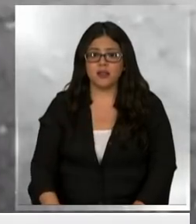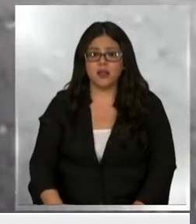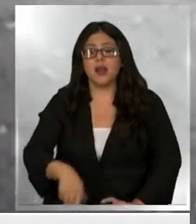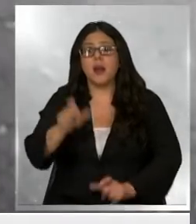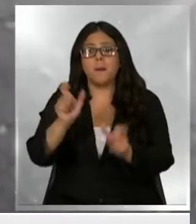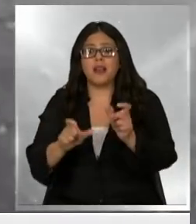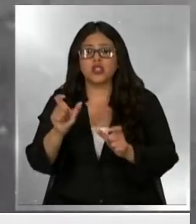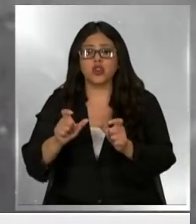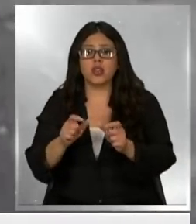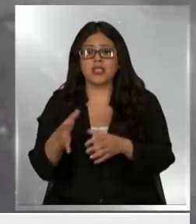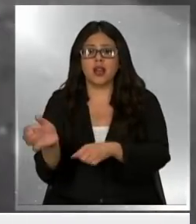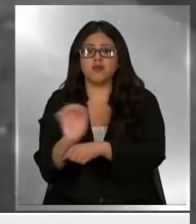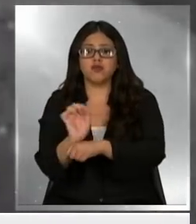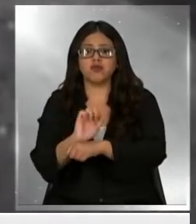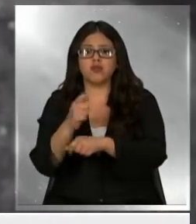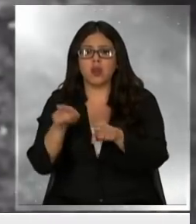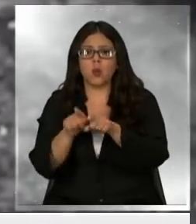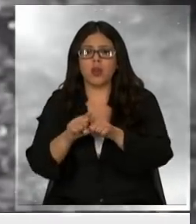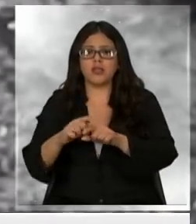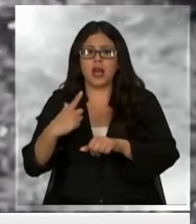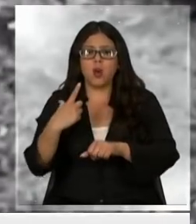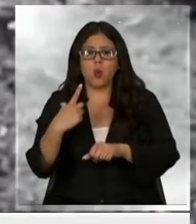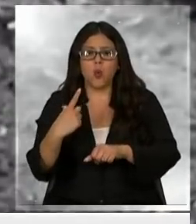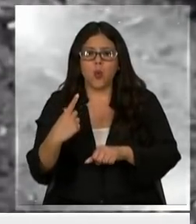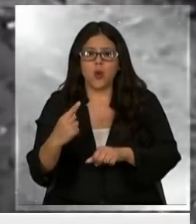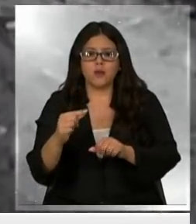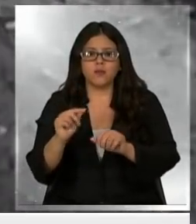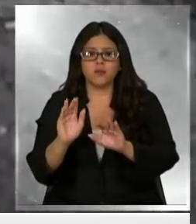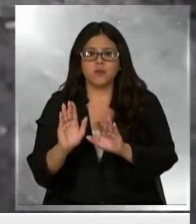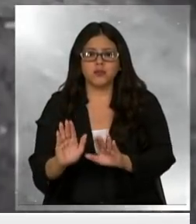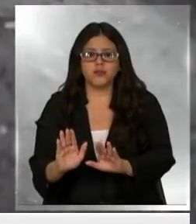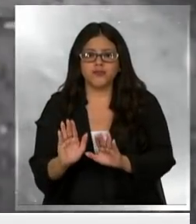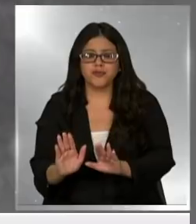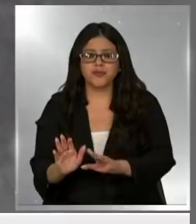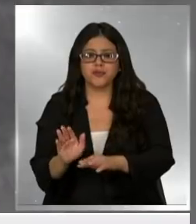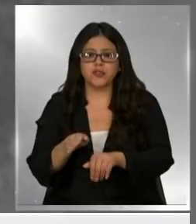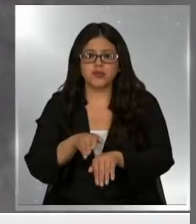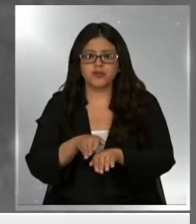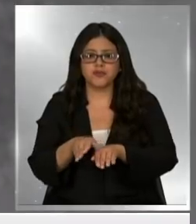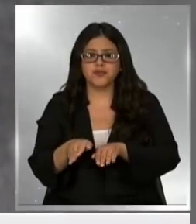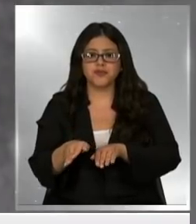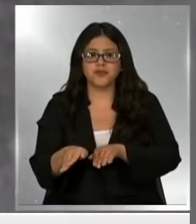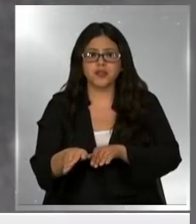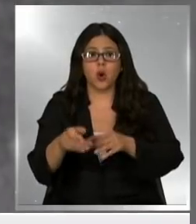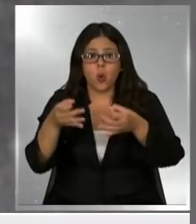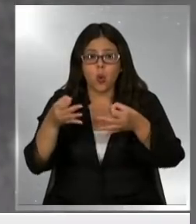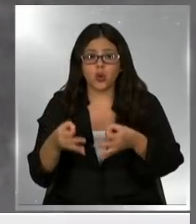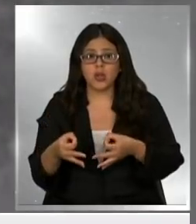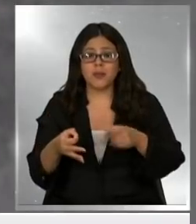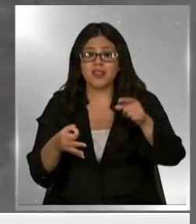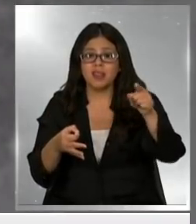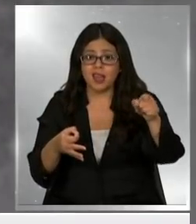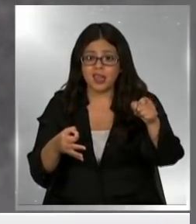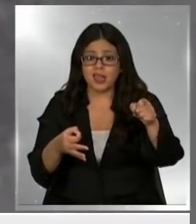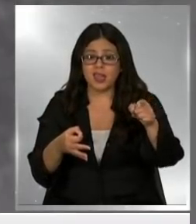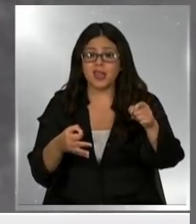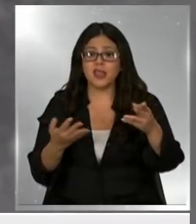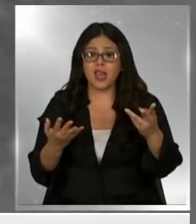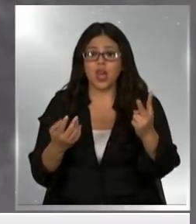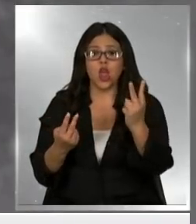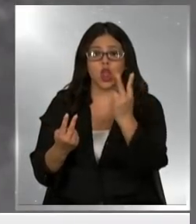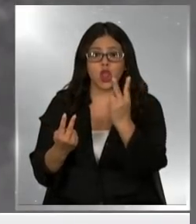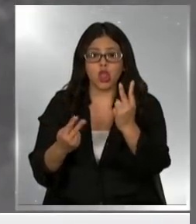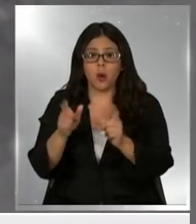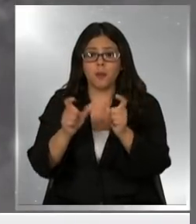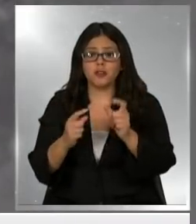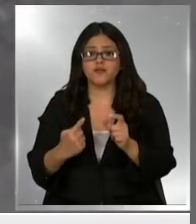criminales avanzan, pero reducen la velocidad al llegar a la esquina. En ese momento aparecen en escena las dos